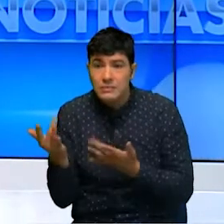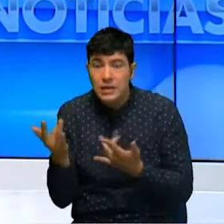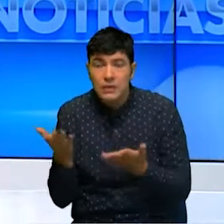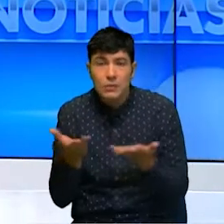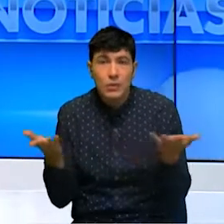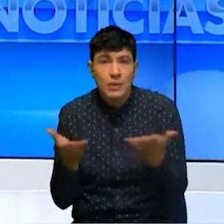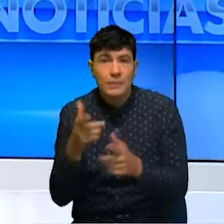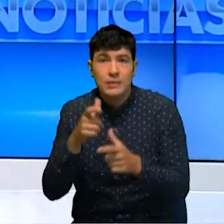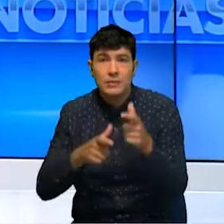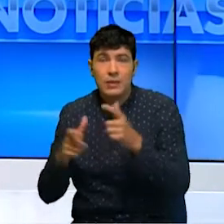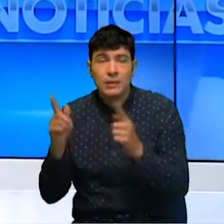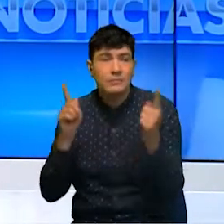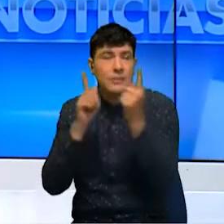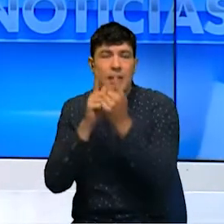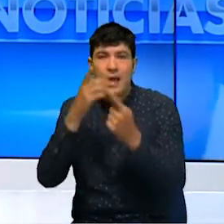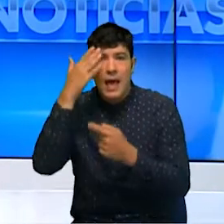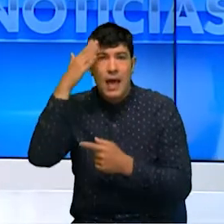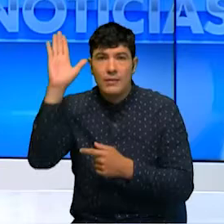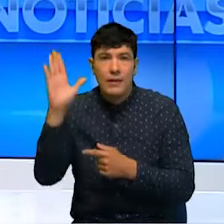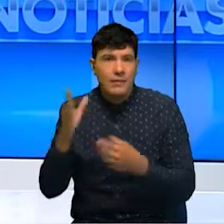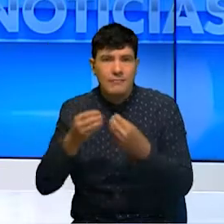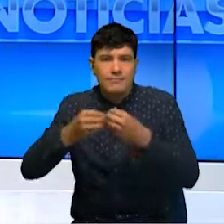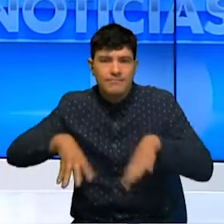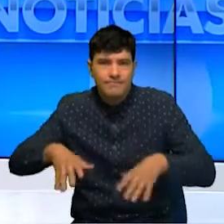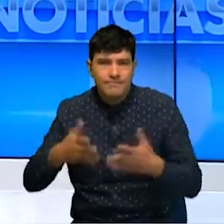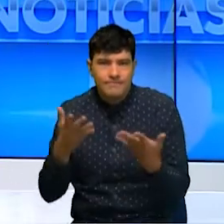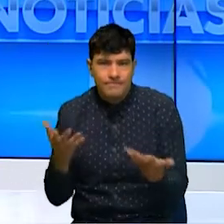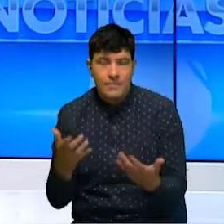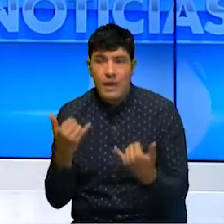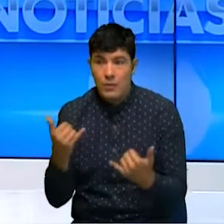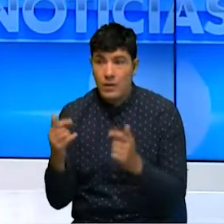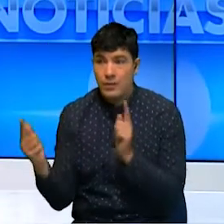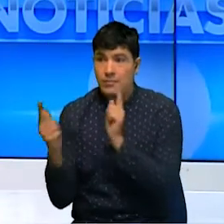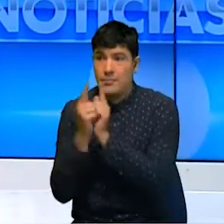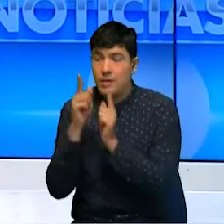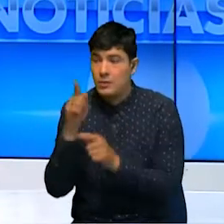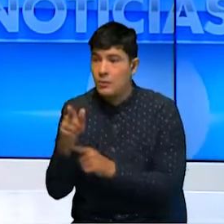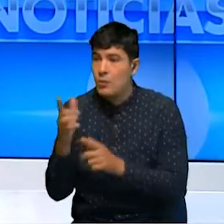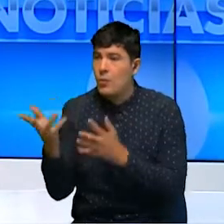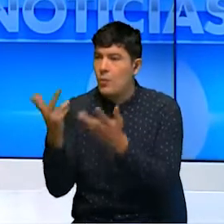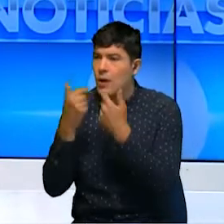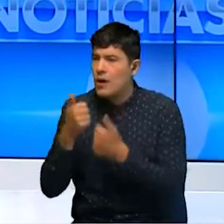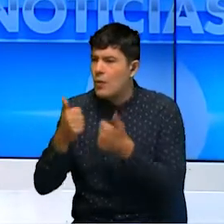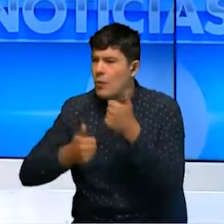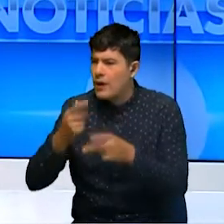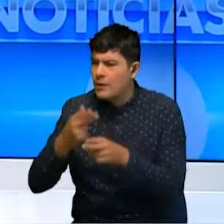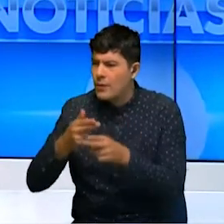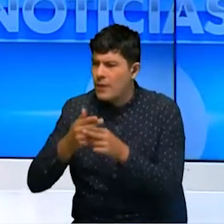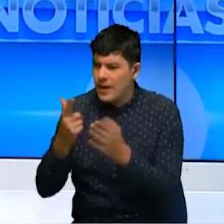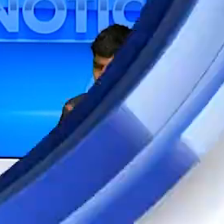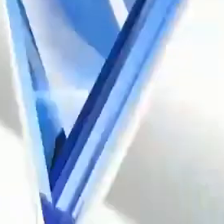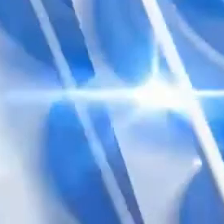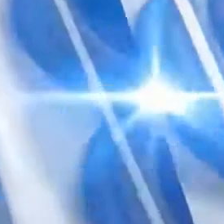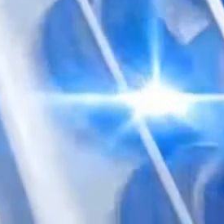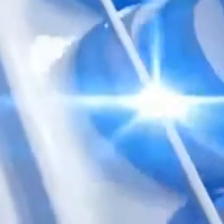seres queridos. Estefany Payares, usted estuvo en este importante lanzamiento. Cuéntenos, ¿qué nombre se le dio a este libro?